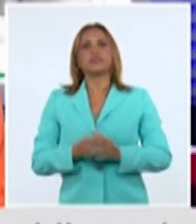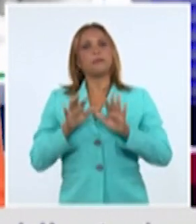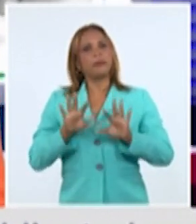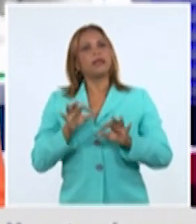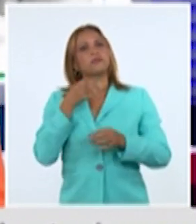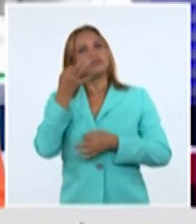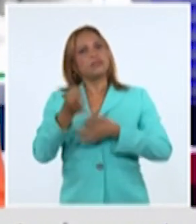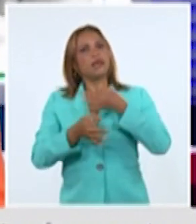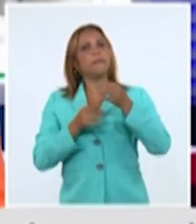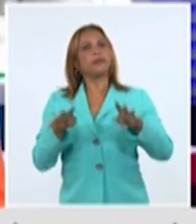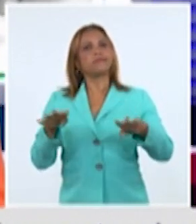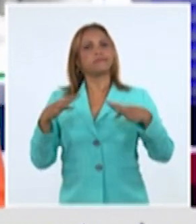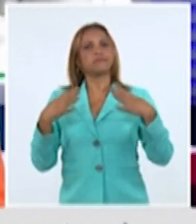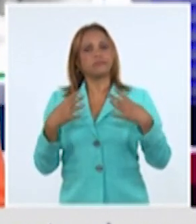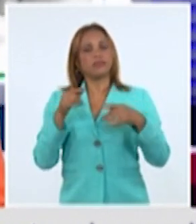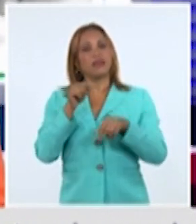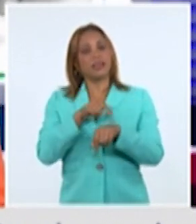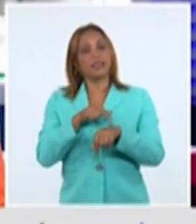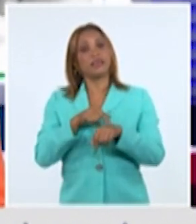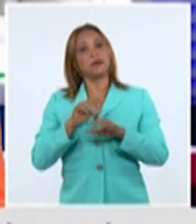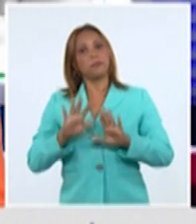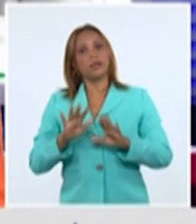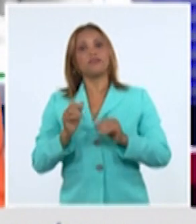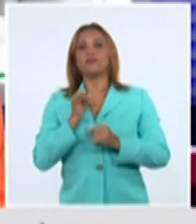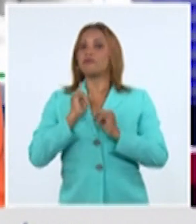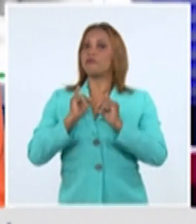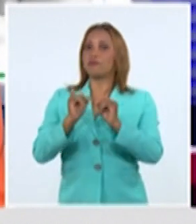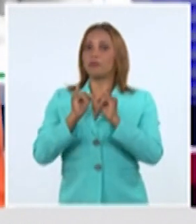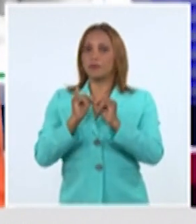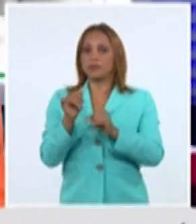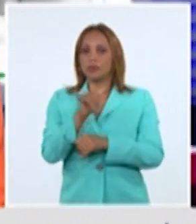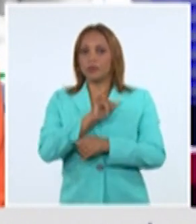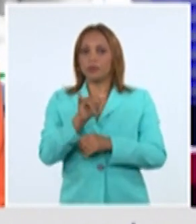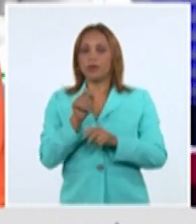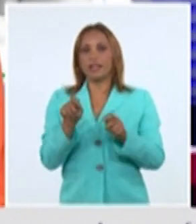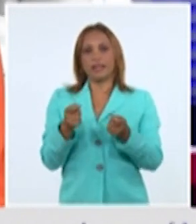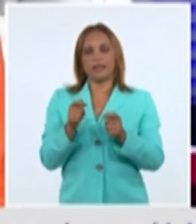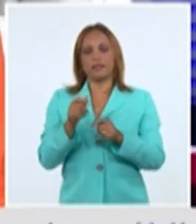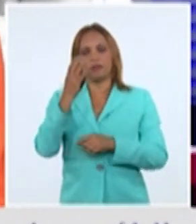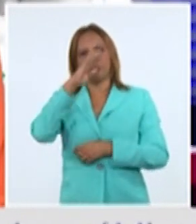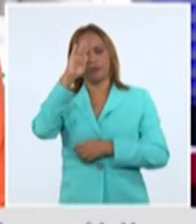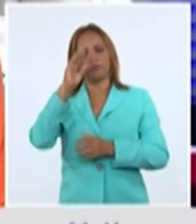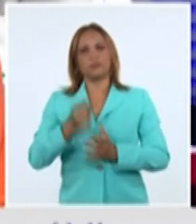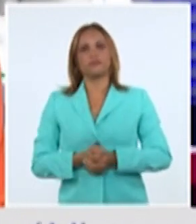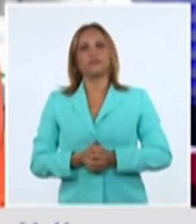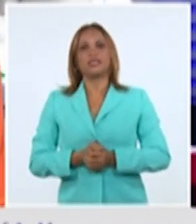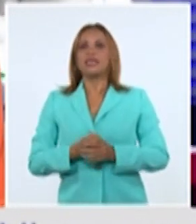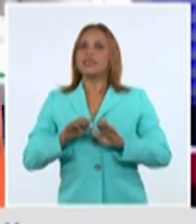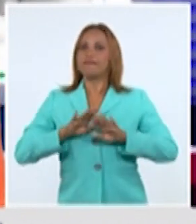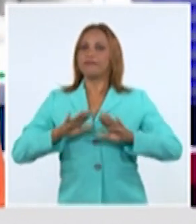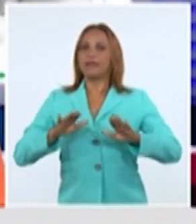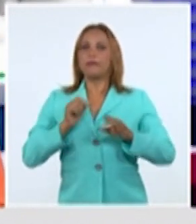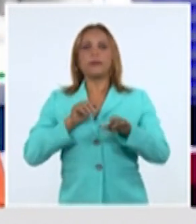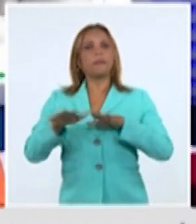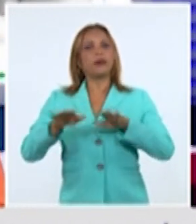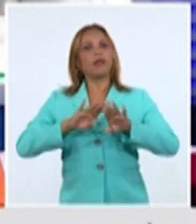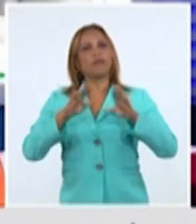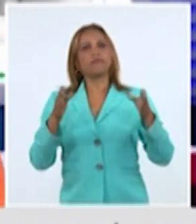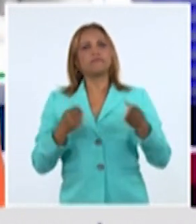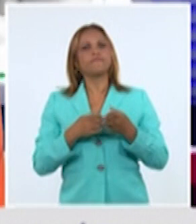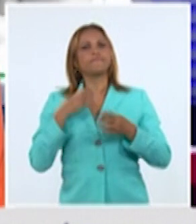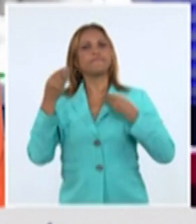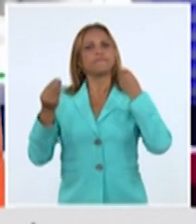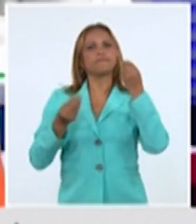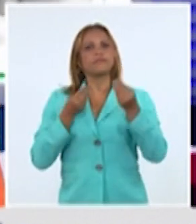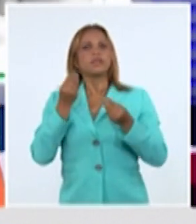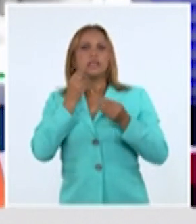monitores de la pantalla y también a través del sistema de la radio cubana. Ya todo está listo para el análisis de la situación epidemiológica en la